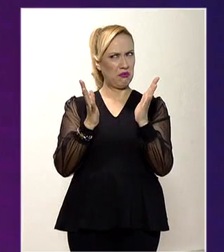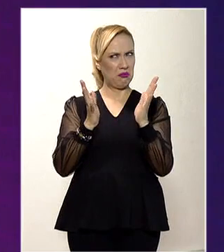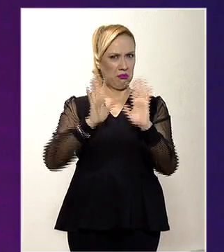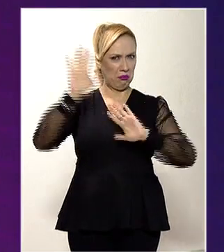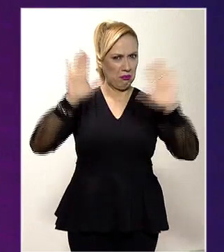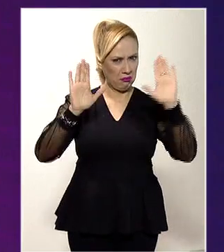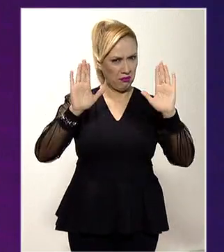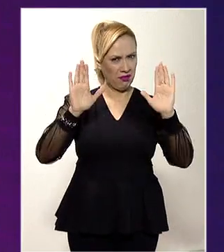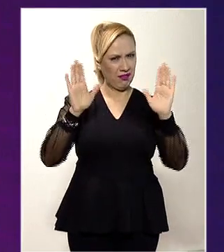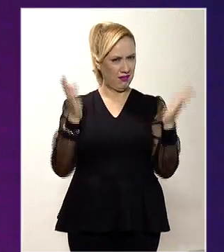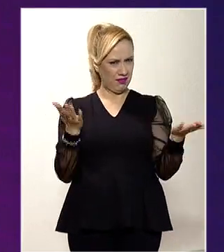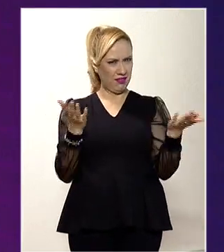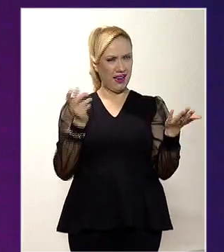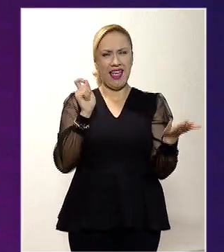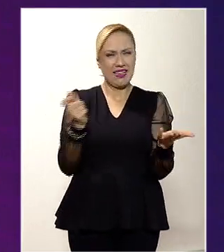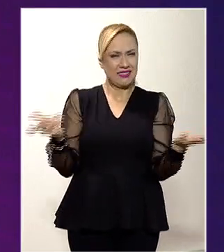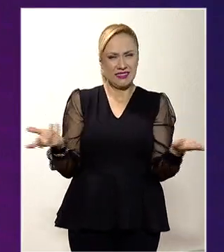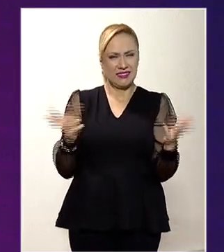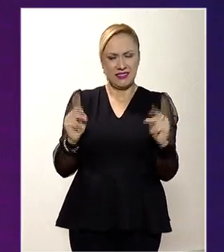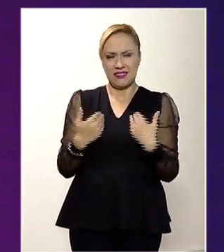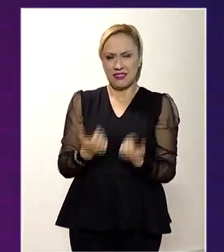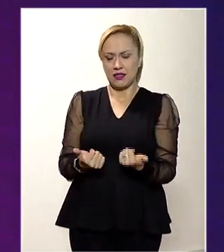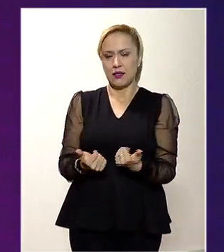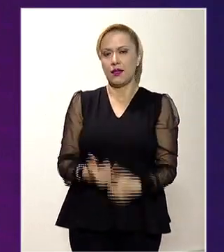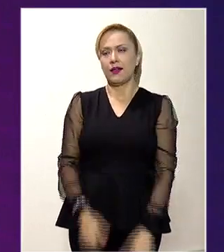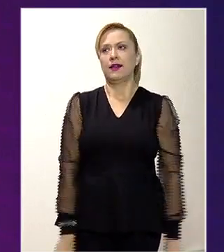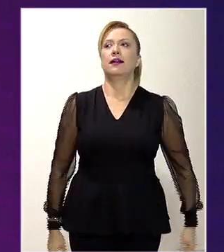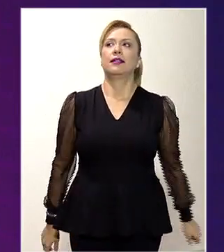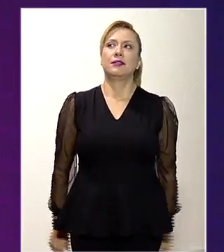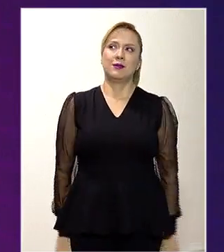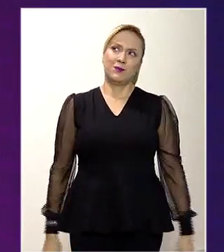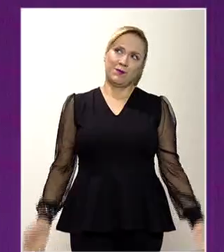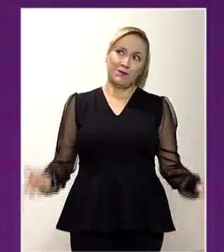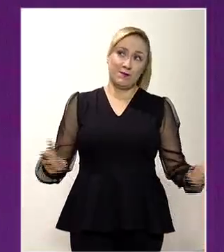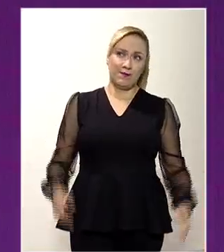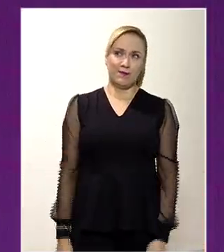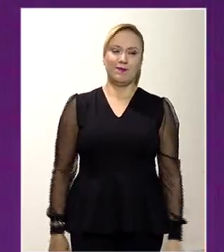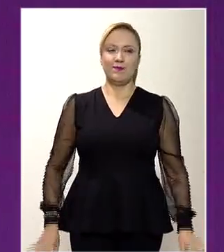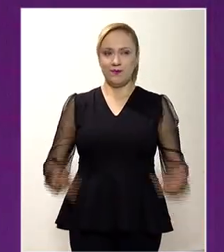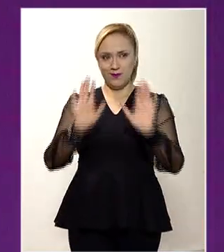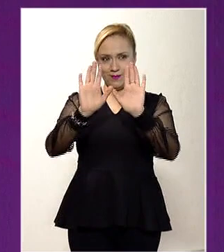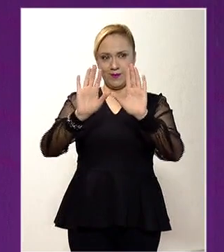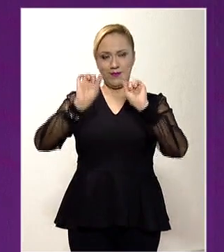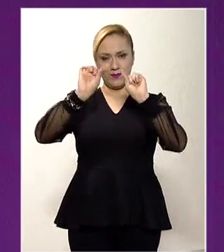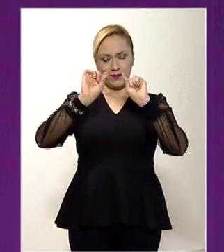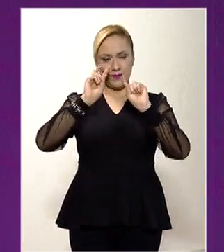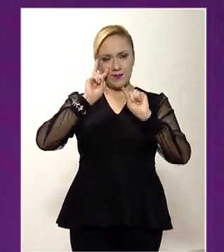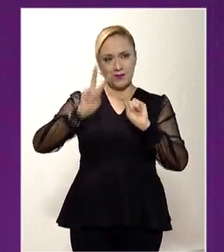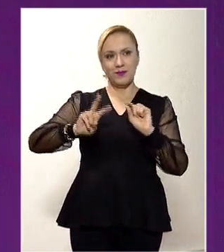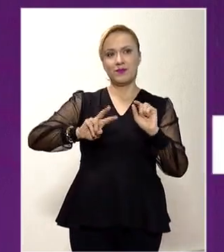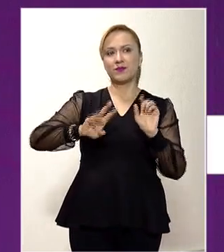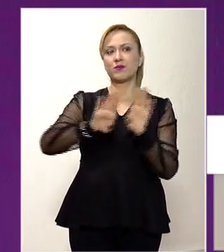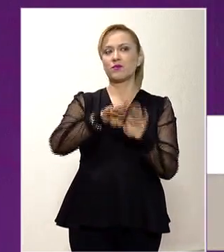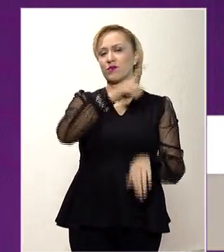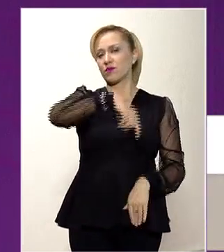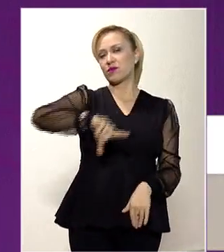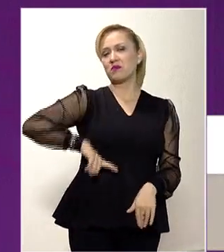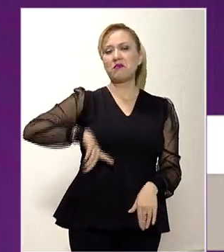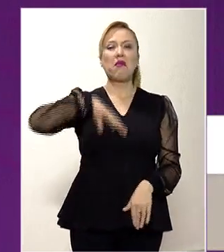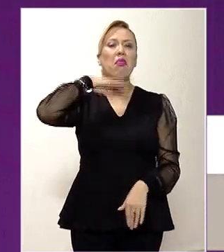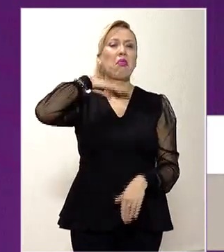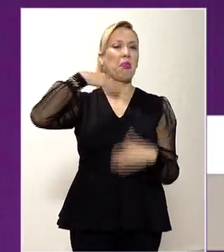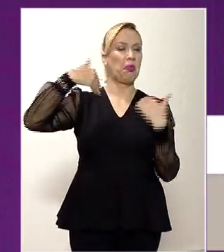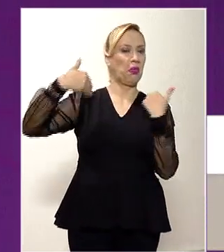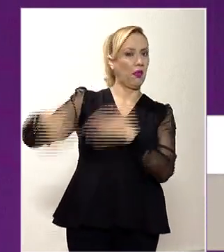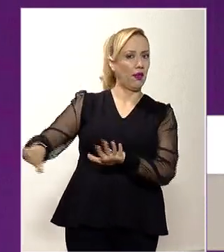participación conforme a los principios rectores? Híjole. Digo, voy a retomar un poco el tema del abandono institucional, ¿no? Porque todo tiene que